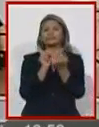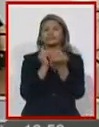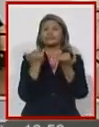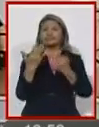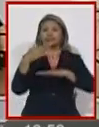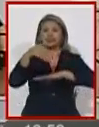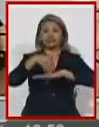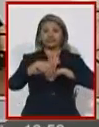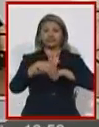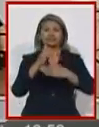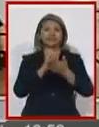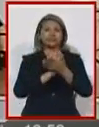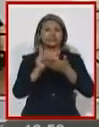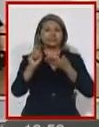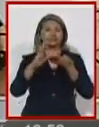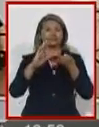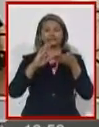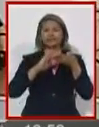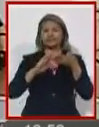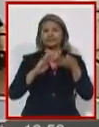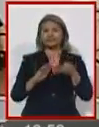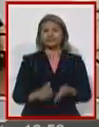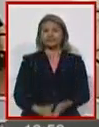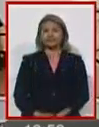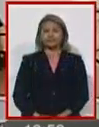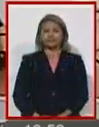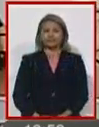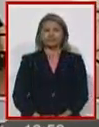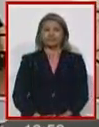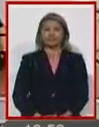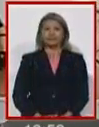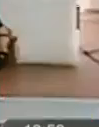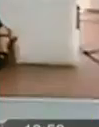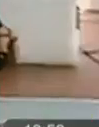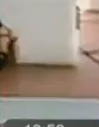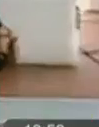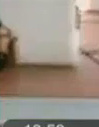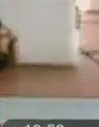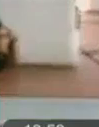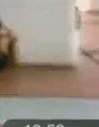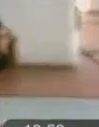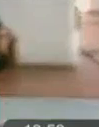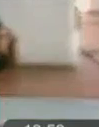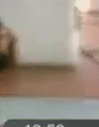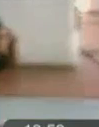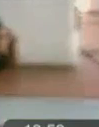nos reencontramos esta noche. Buen fin de semana, permiso. Thank you.